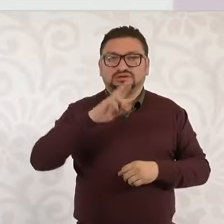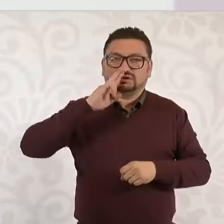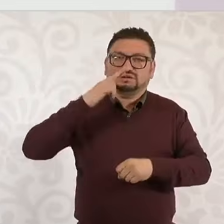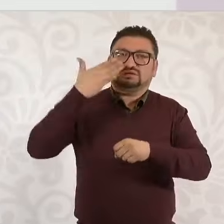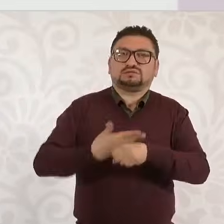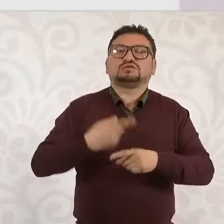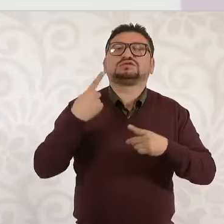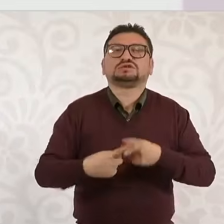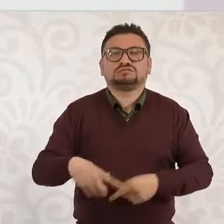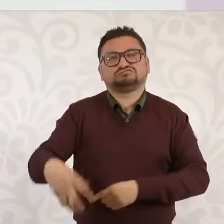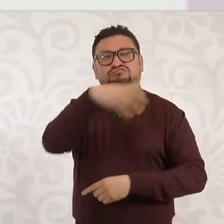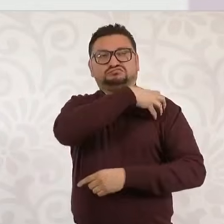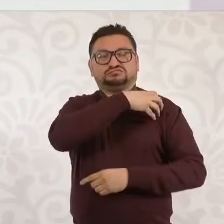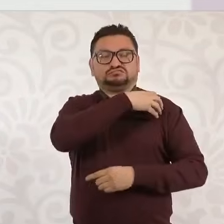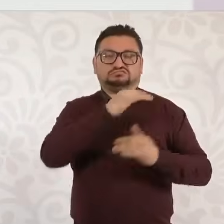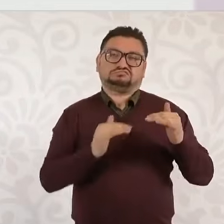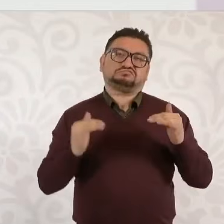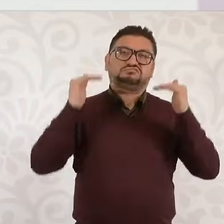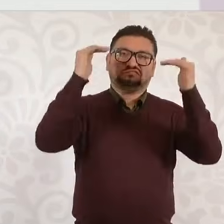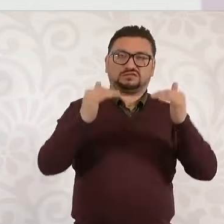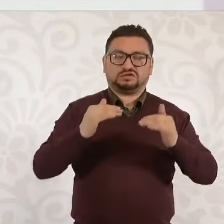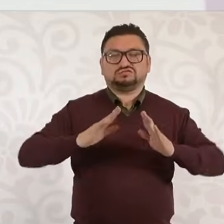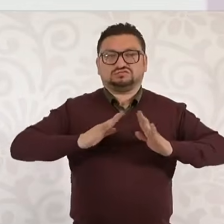de quien fue comandante supremo de las Fuerzas Armadas.